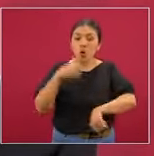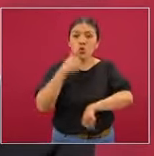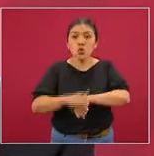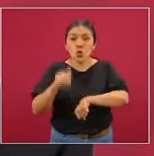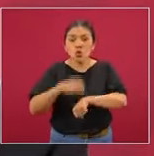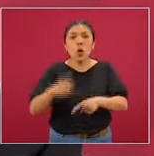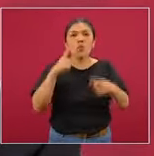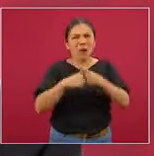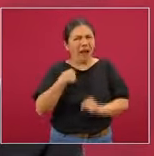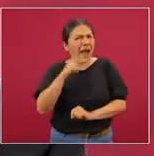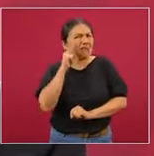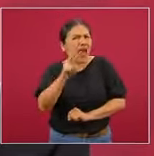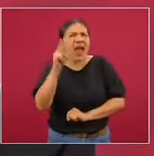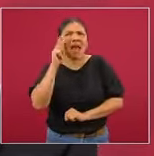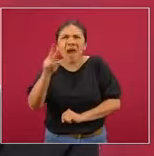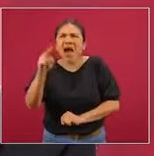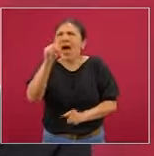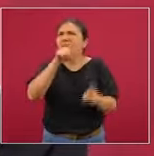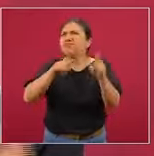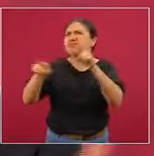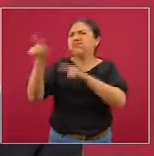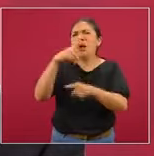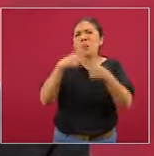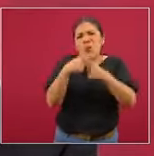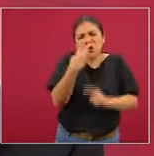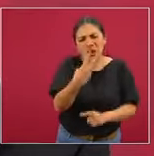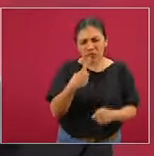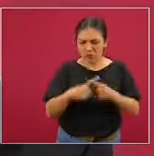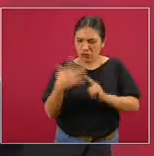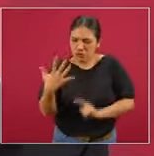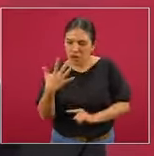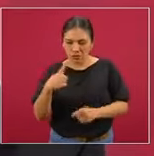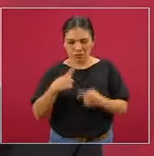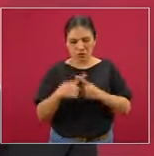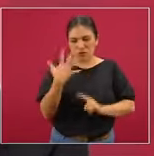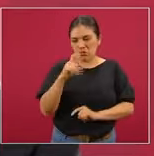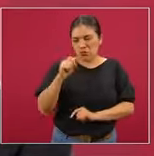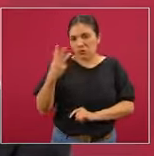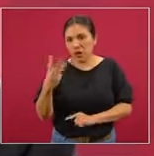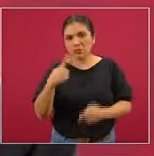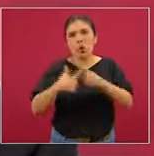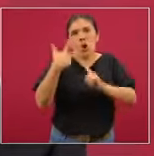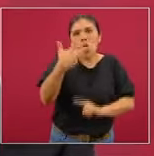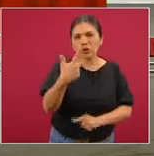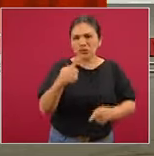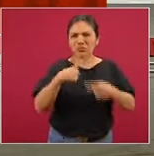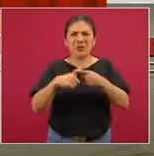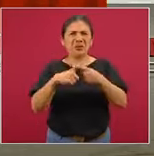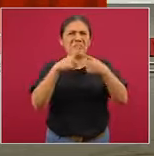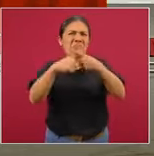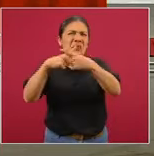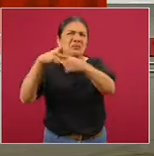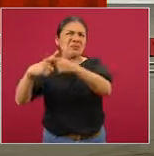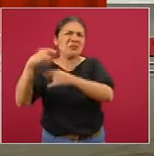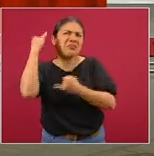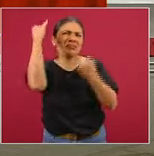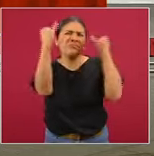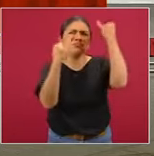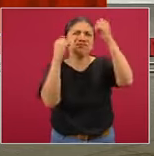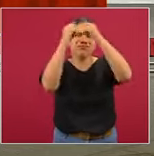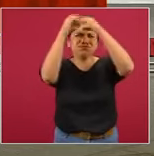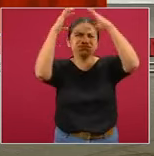por, ya he visto toda clase de números por ahí, por 3, por 5.3, por 8, por, y se han inventado una serie